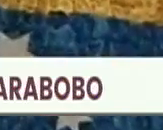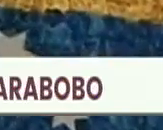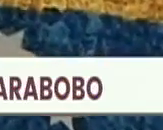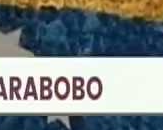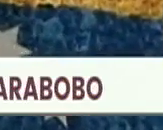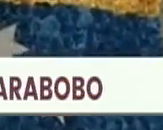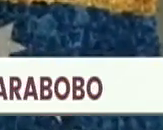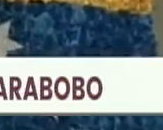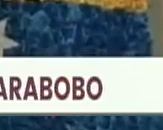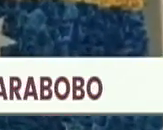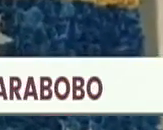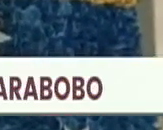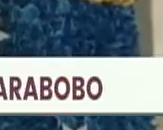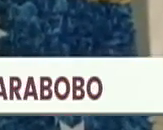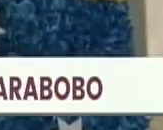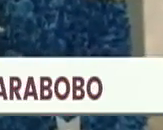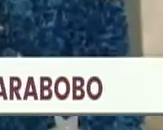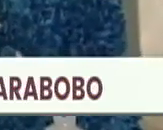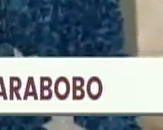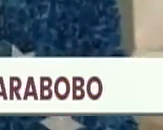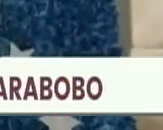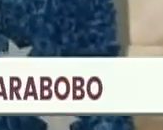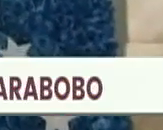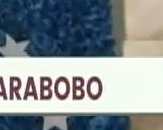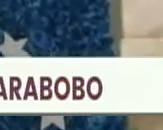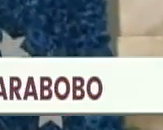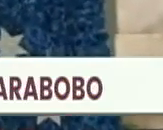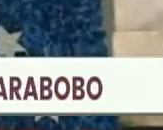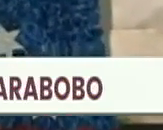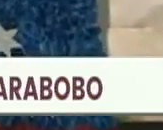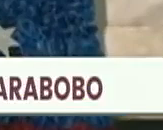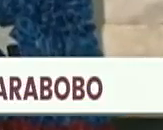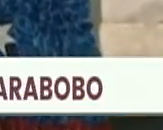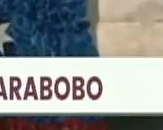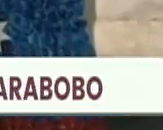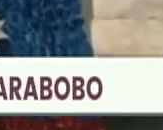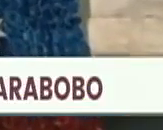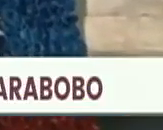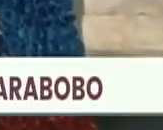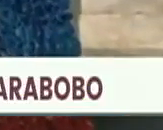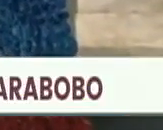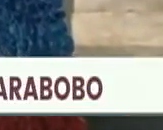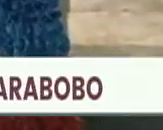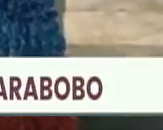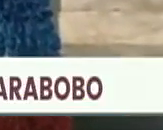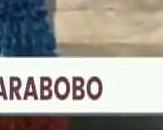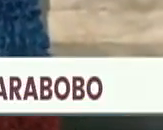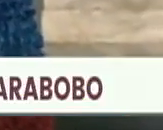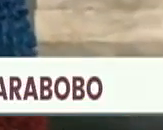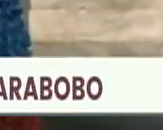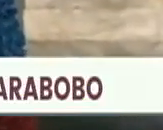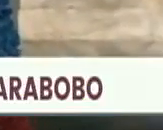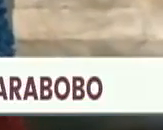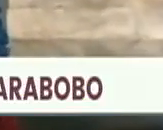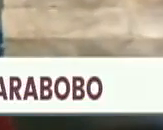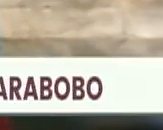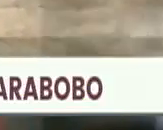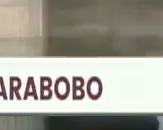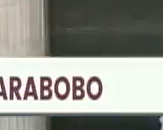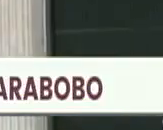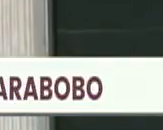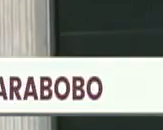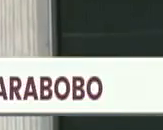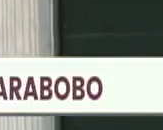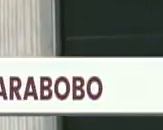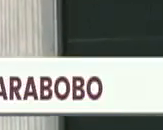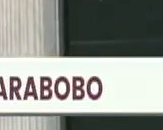del 199º aniversario de la batalla de Carabobo y día del ejército bolivariano, ha destacado igualmente